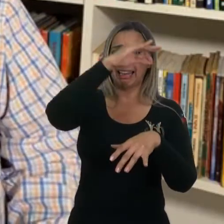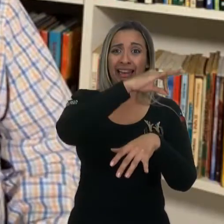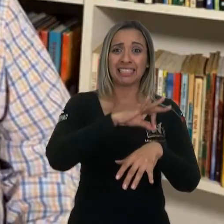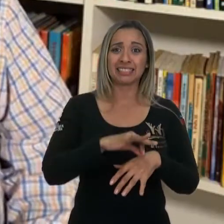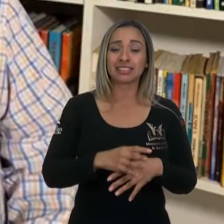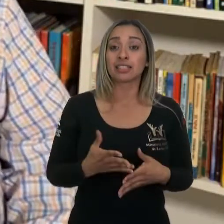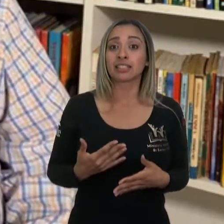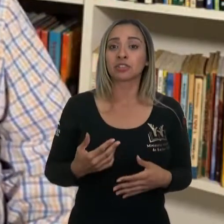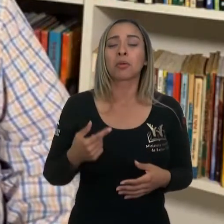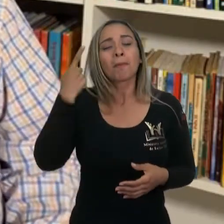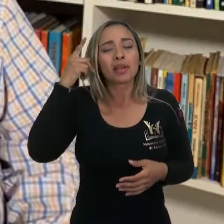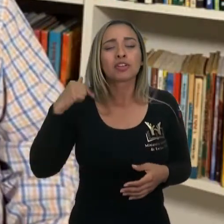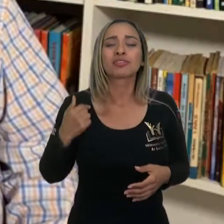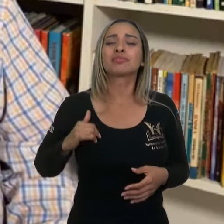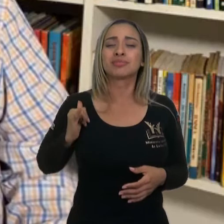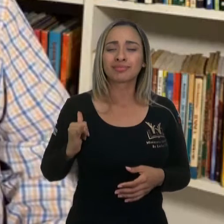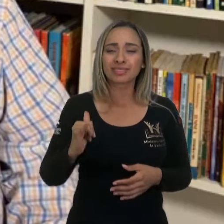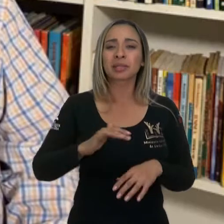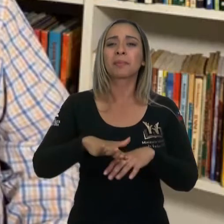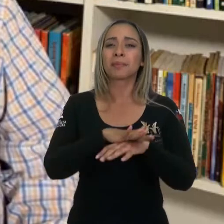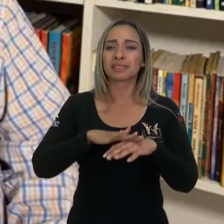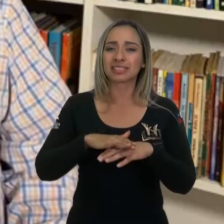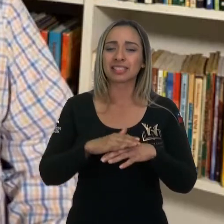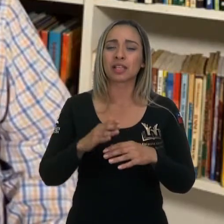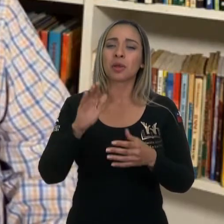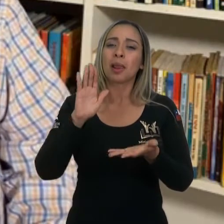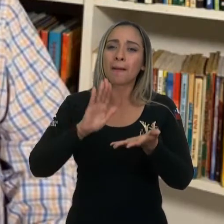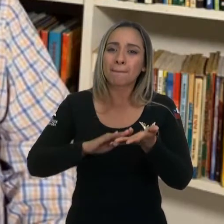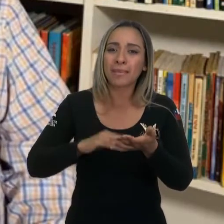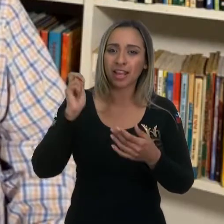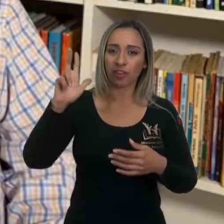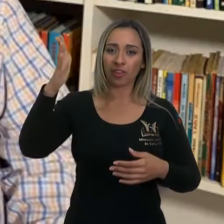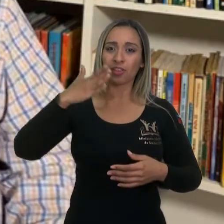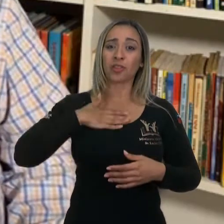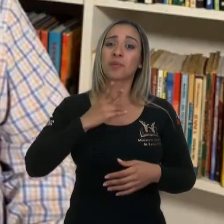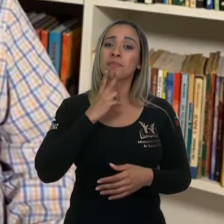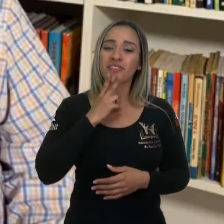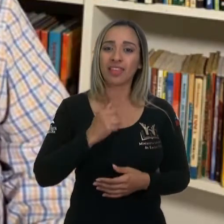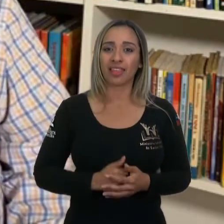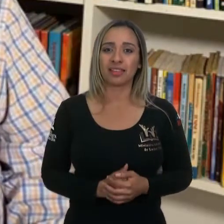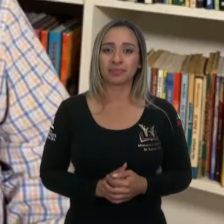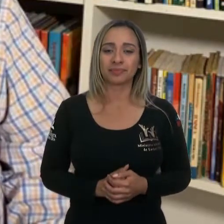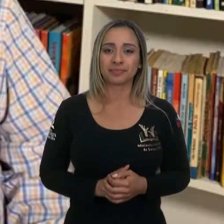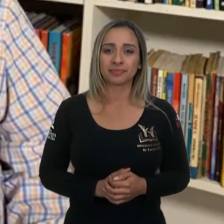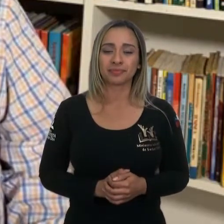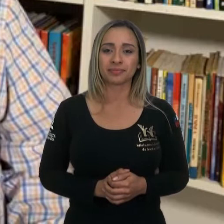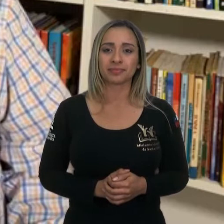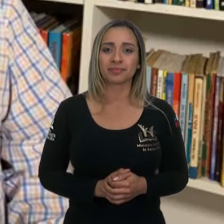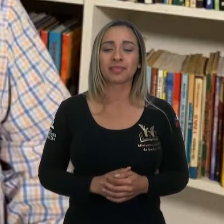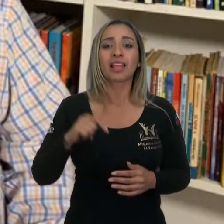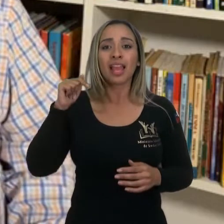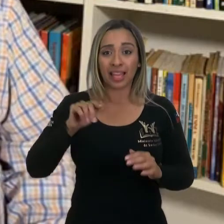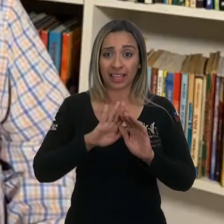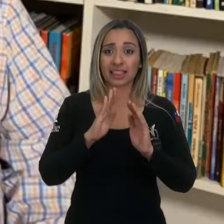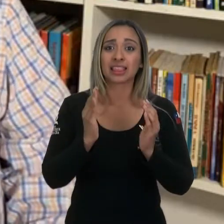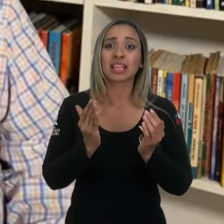dormir. He sentido la mano poderosa de Dios. Oh, querido. ¿Por qué de ahí hay que tener miedo? ¿Que